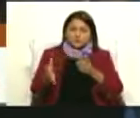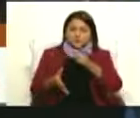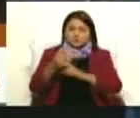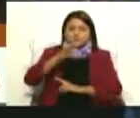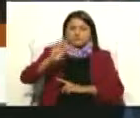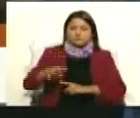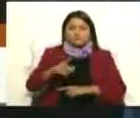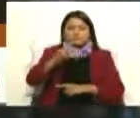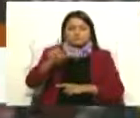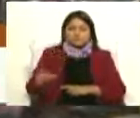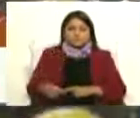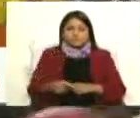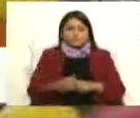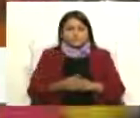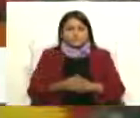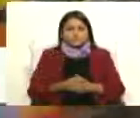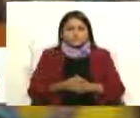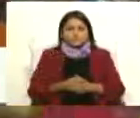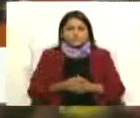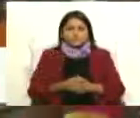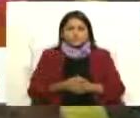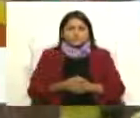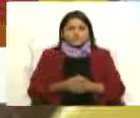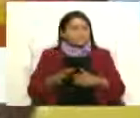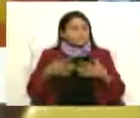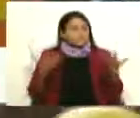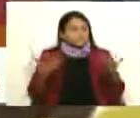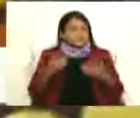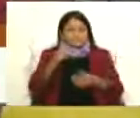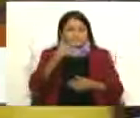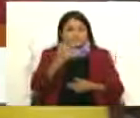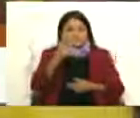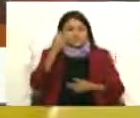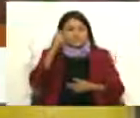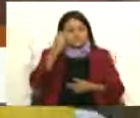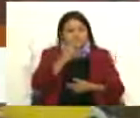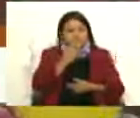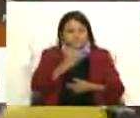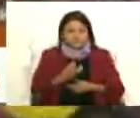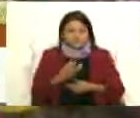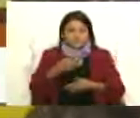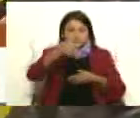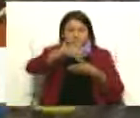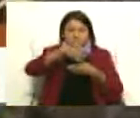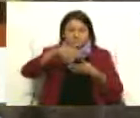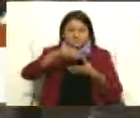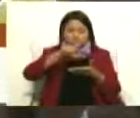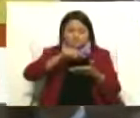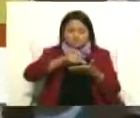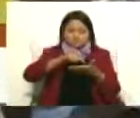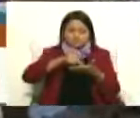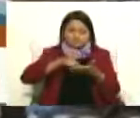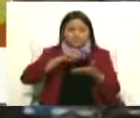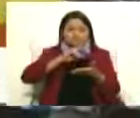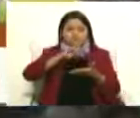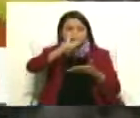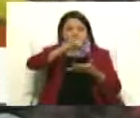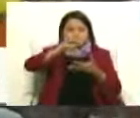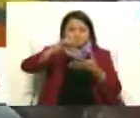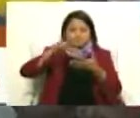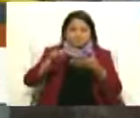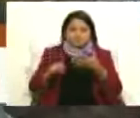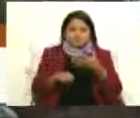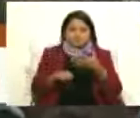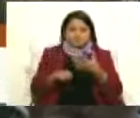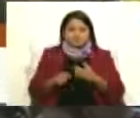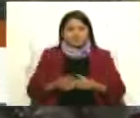Esequibo. Este próximo 3 de diciembre, frente a la máquina, cuando votemos 5 veces sí, desde